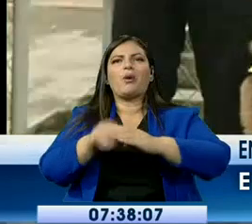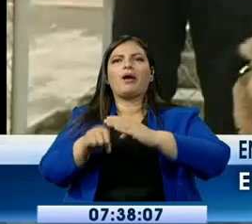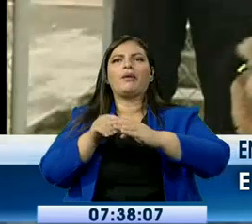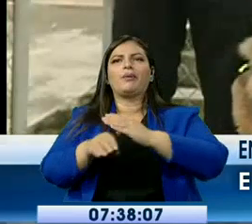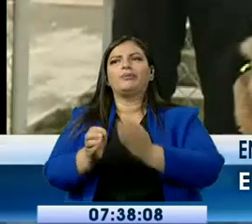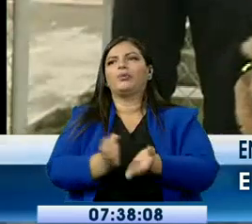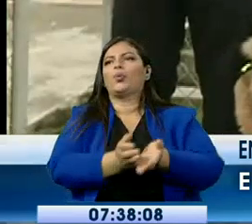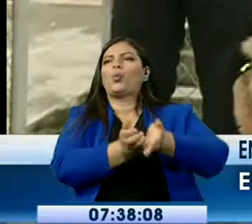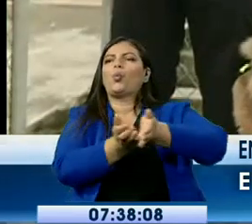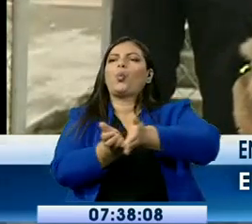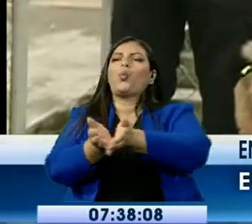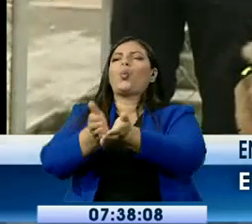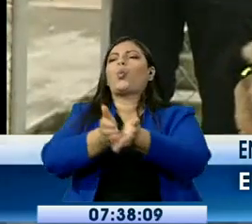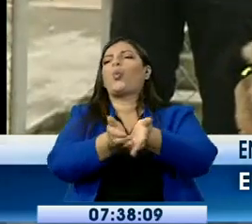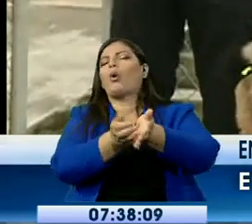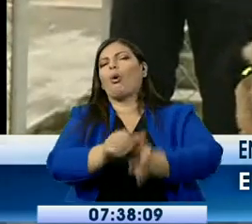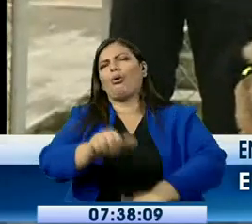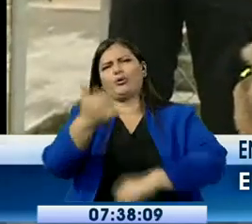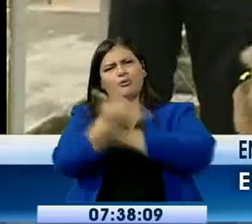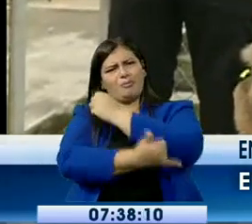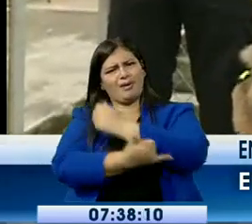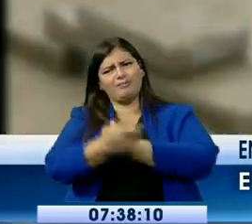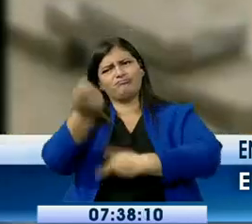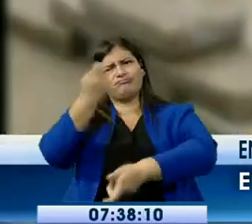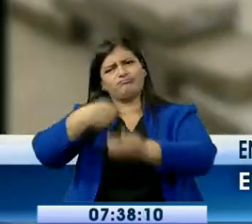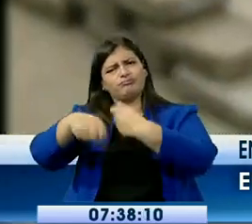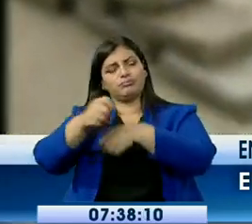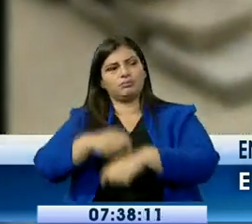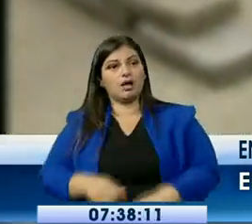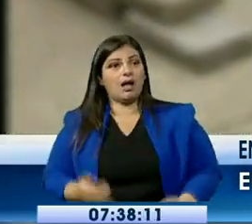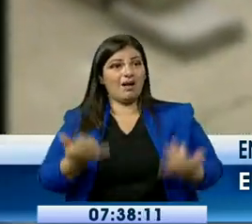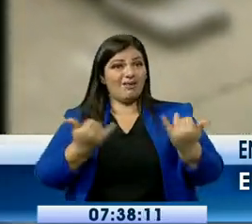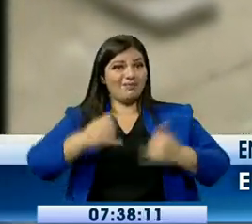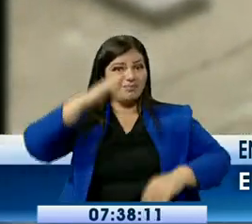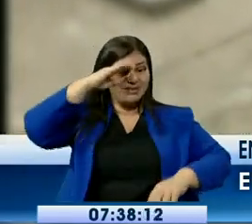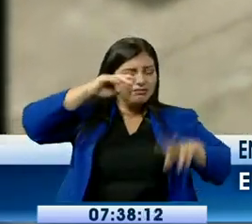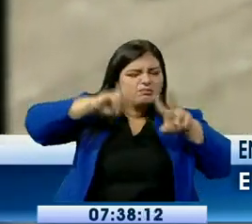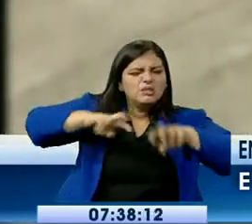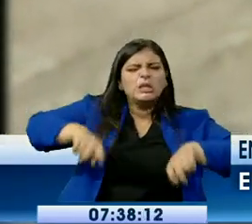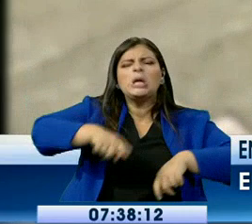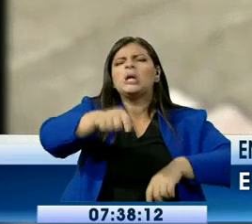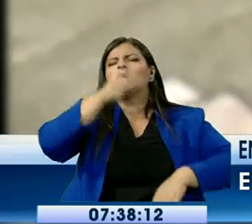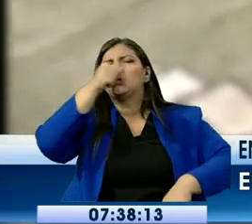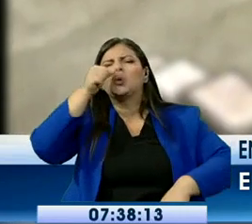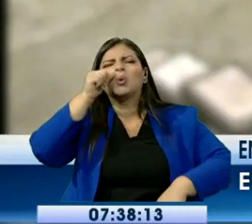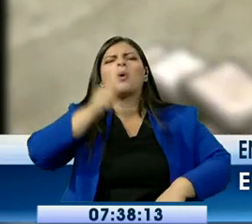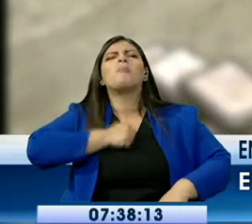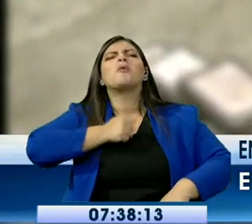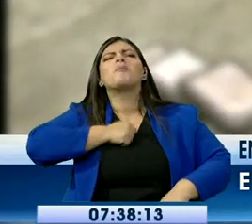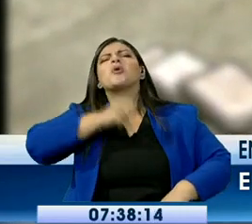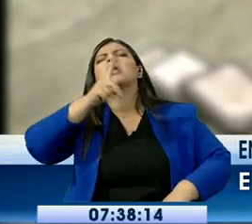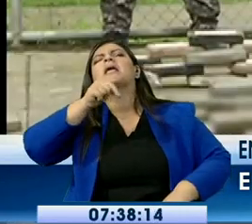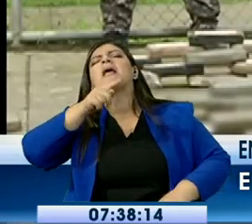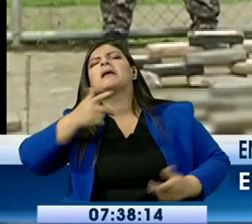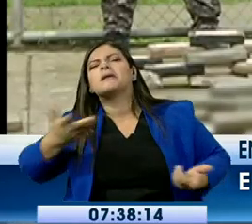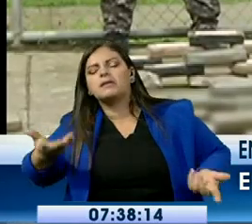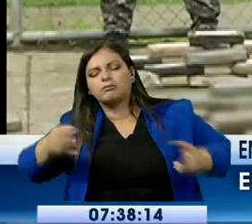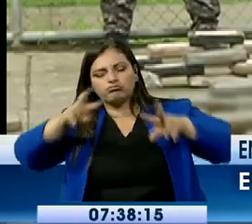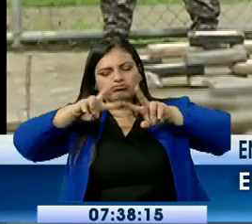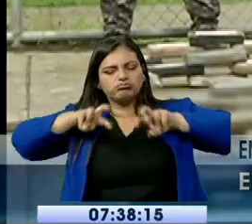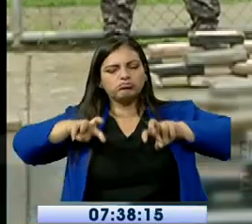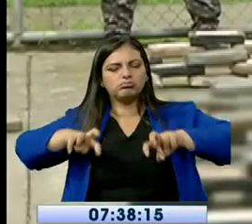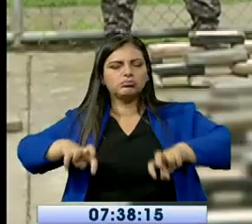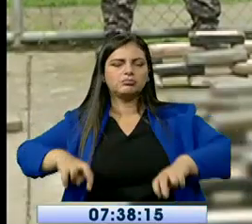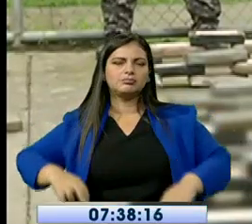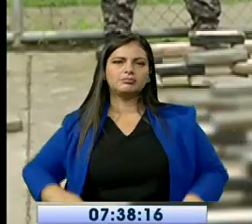investiga quiénes están detrás de este método para contaminar estas estructuras metálicas con esta sustancia ilícita.